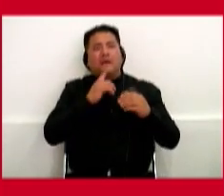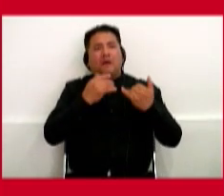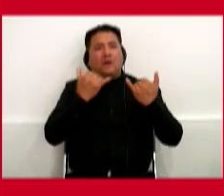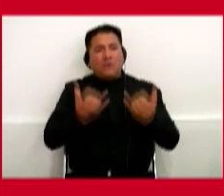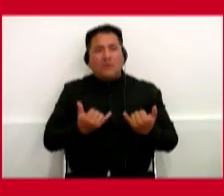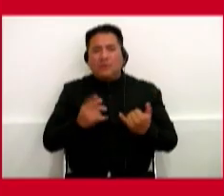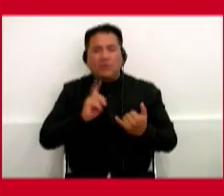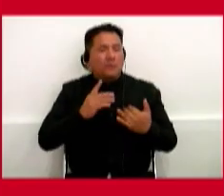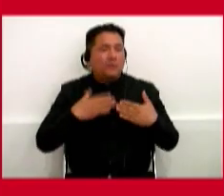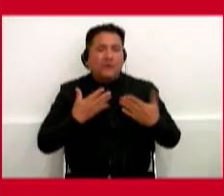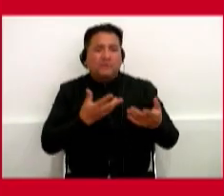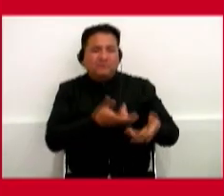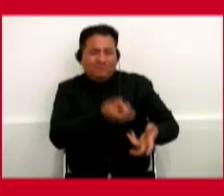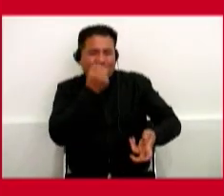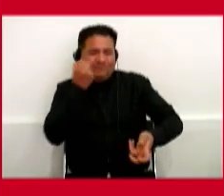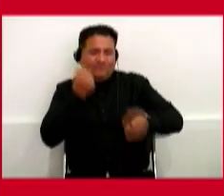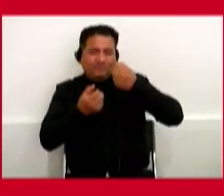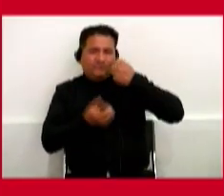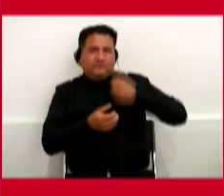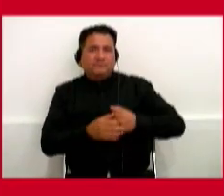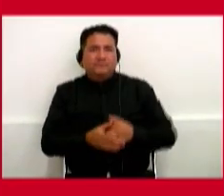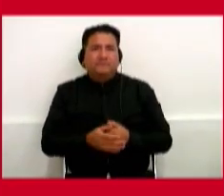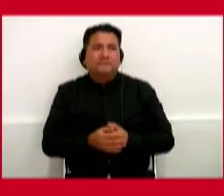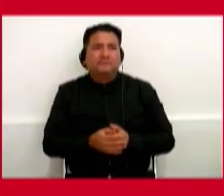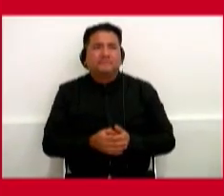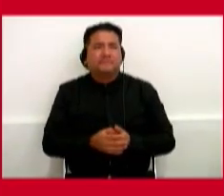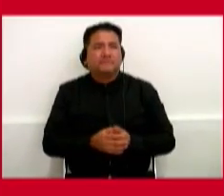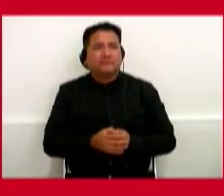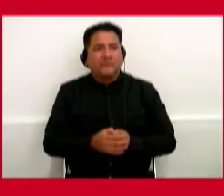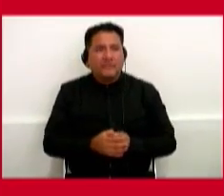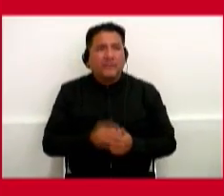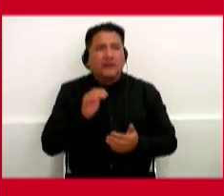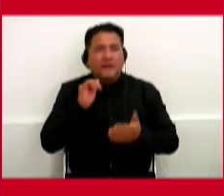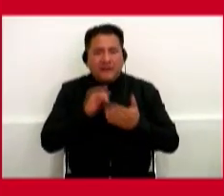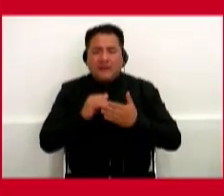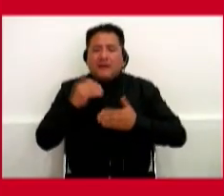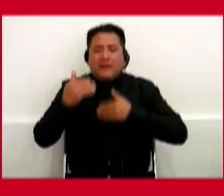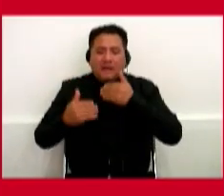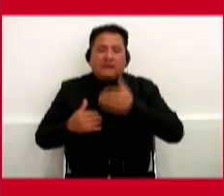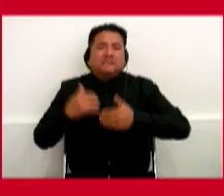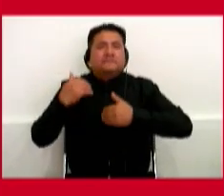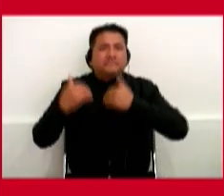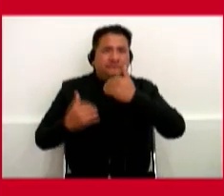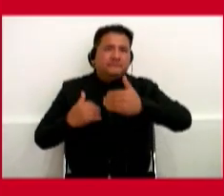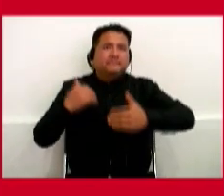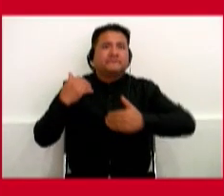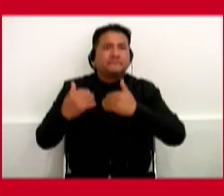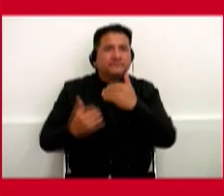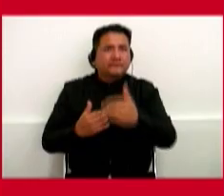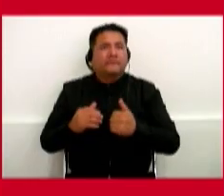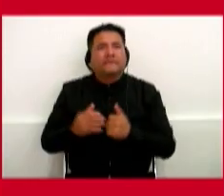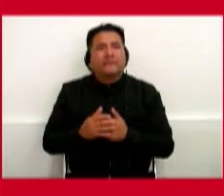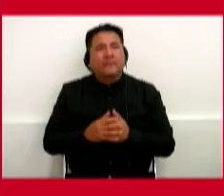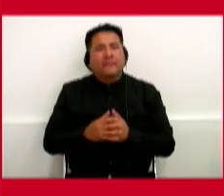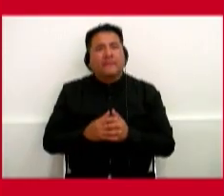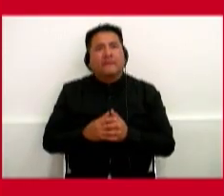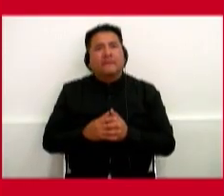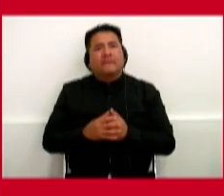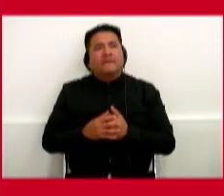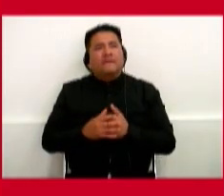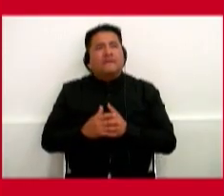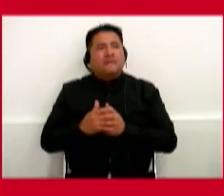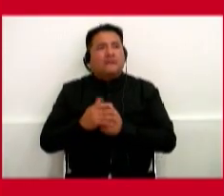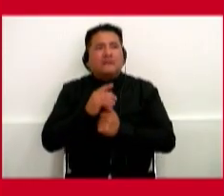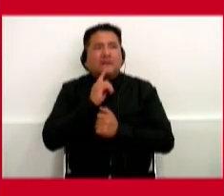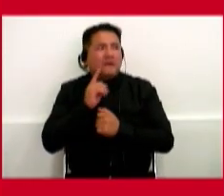extraíble. Y eso obviamente uno lo va realizando iterativamente para todos los casos y va obteniendo una envolvente nueva, que no es la de MSO, es una envolvente